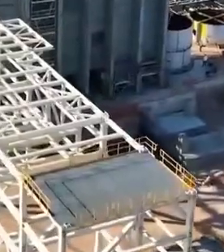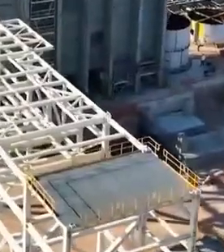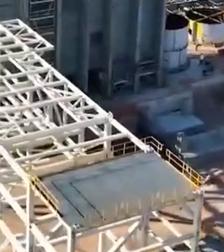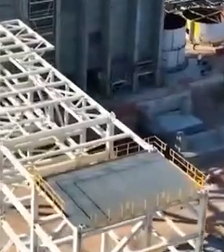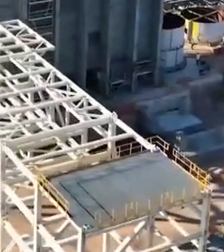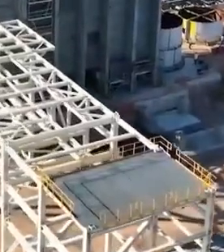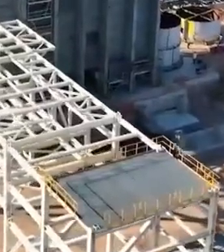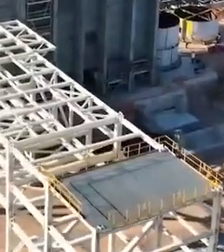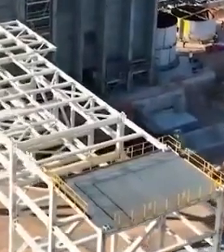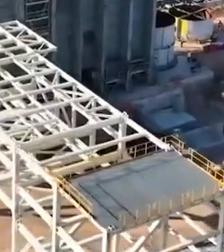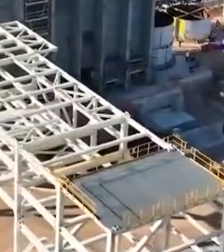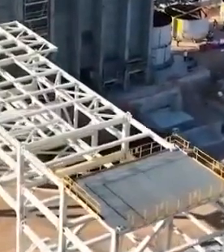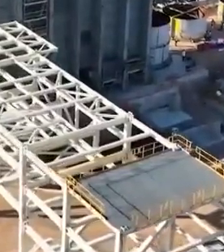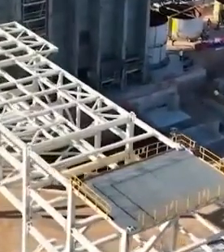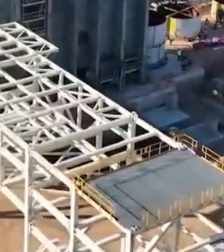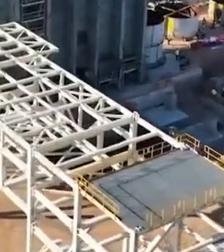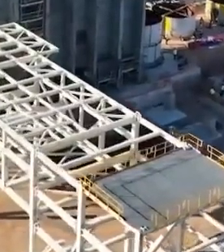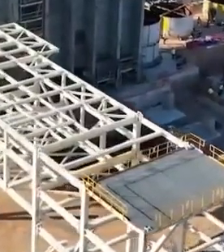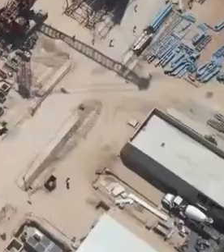San Luis Río Colorado.